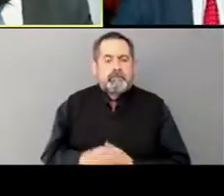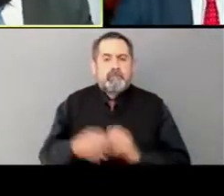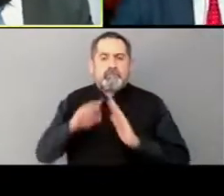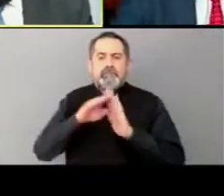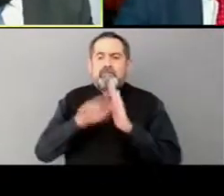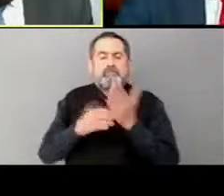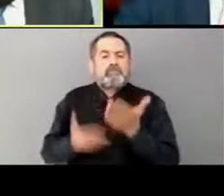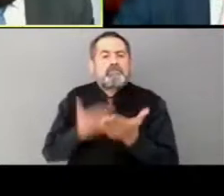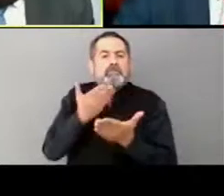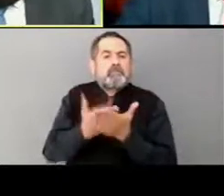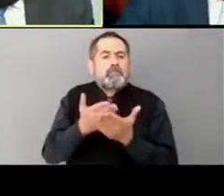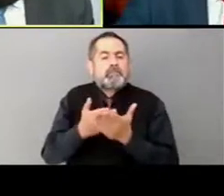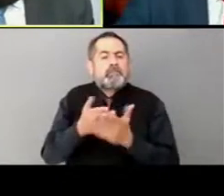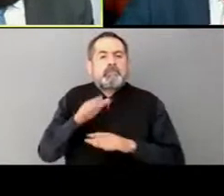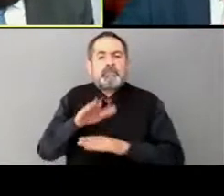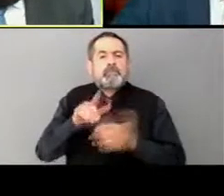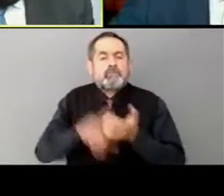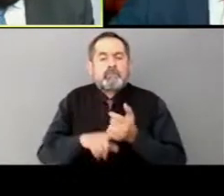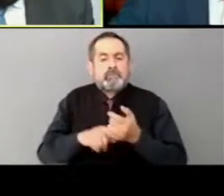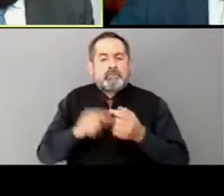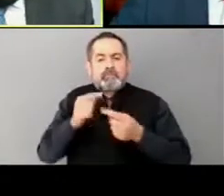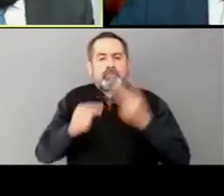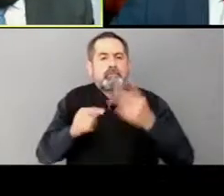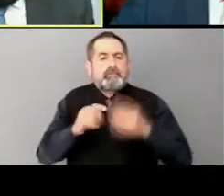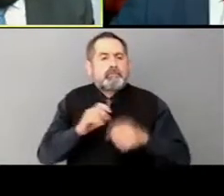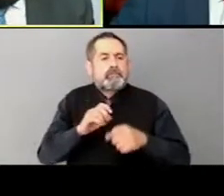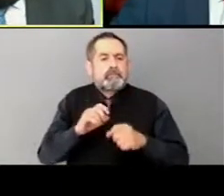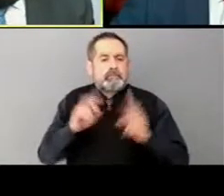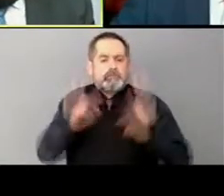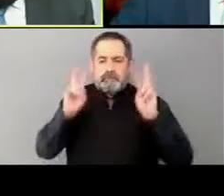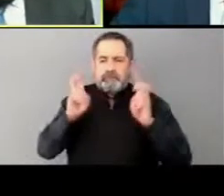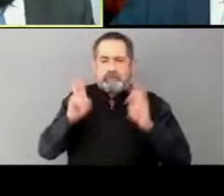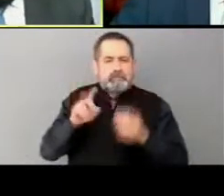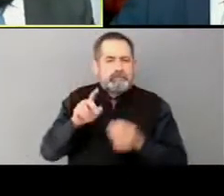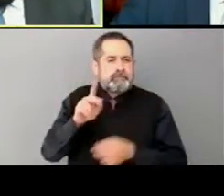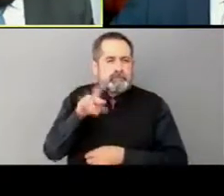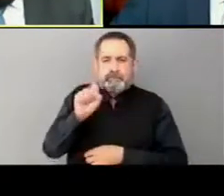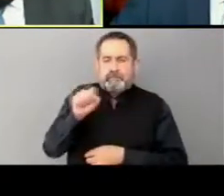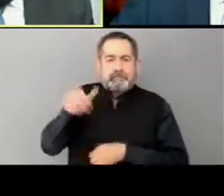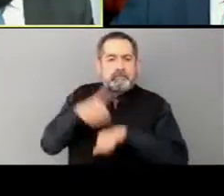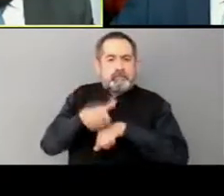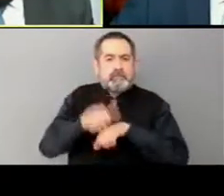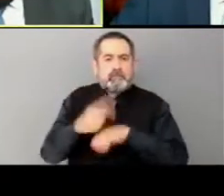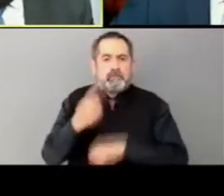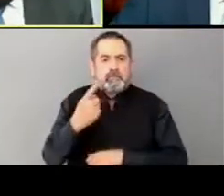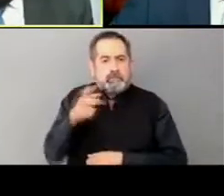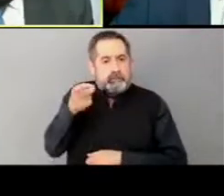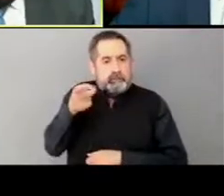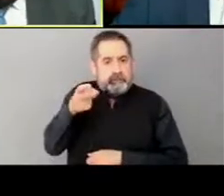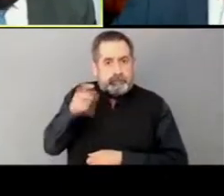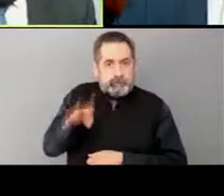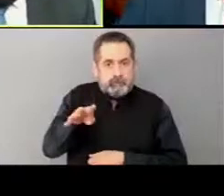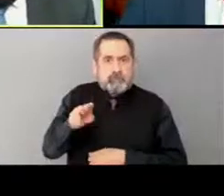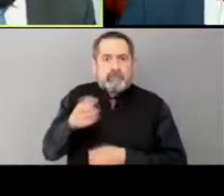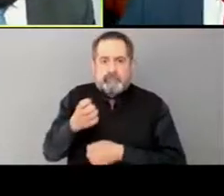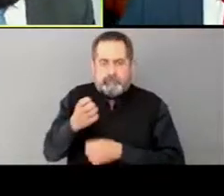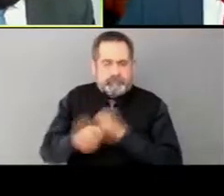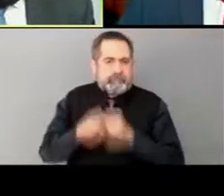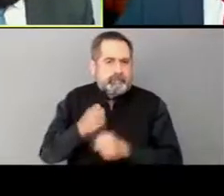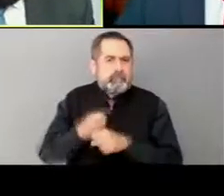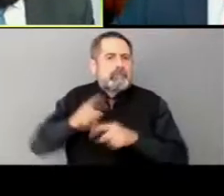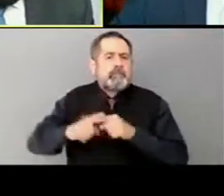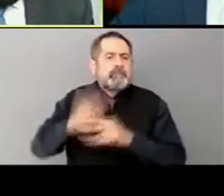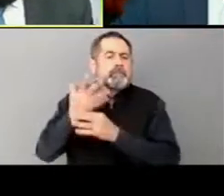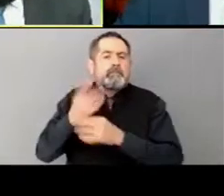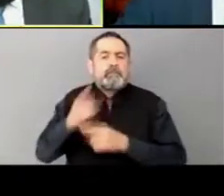sentencia relativo al procedimiento especial sancionador de órgano central número 39 de este año, promovido por